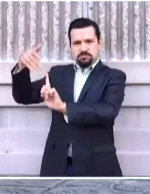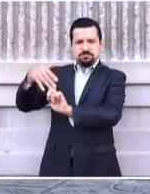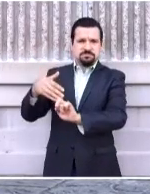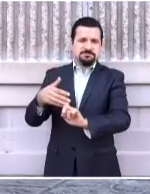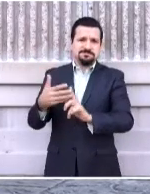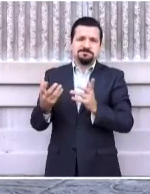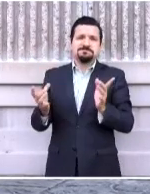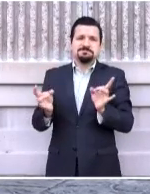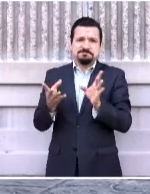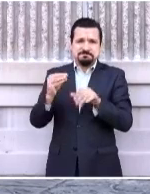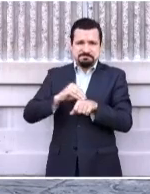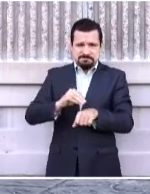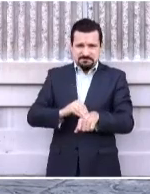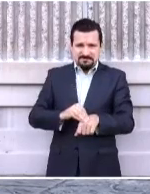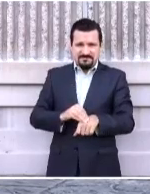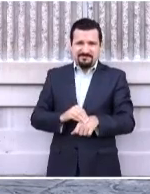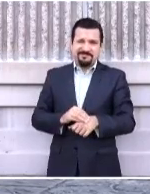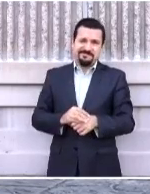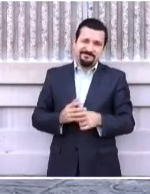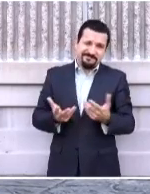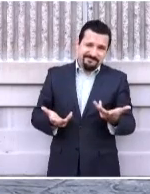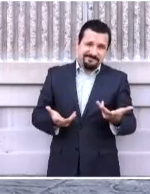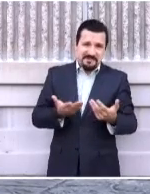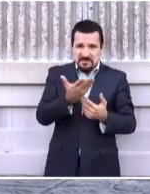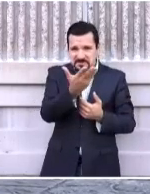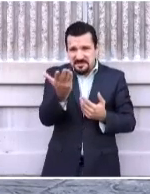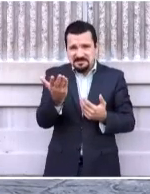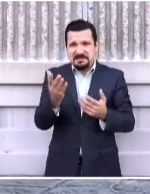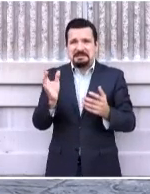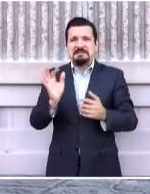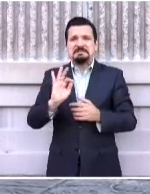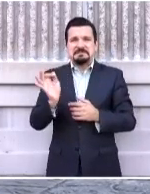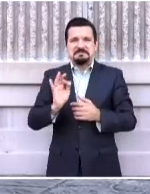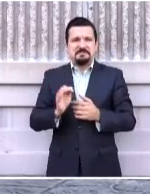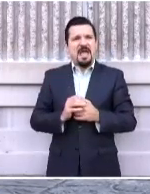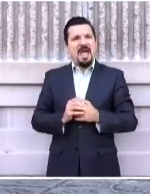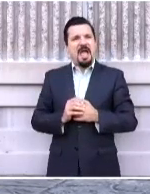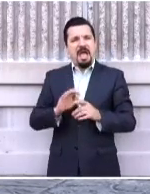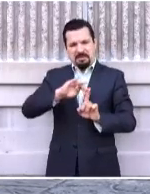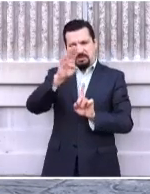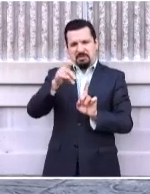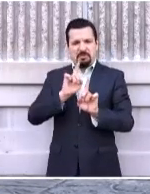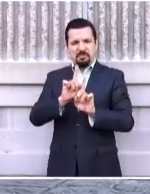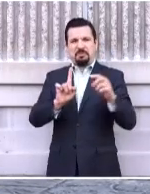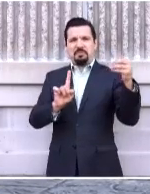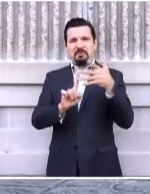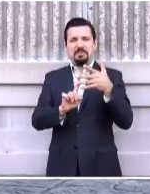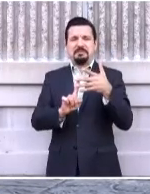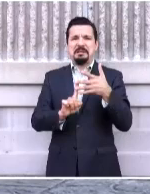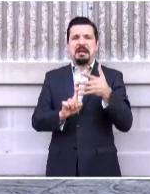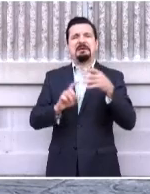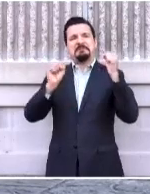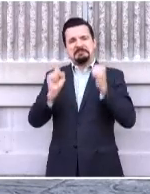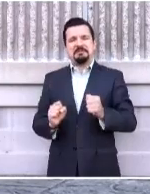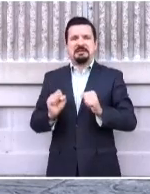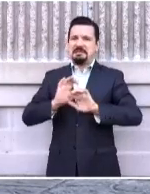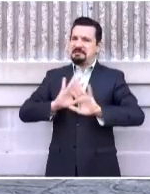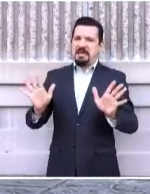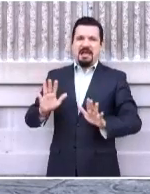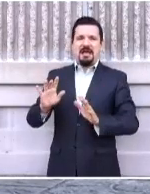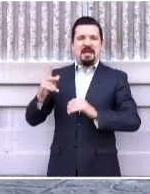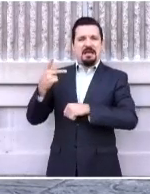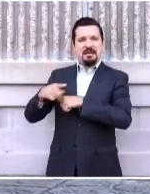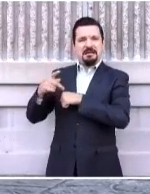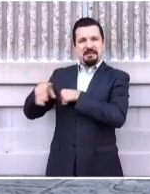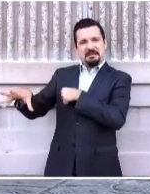a mandar un mensaje de falsa seguridad y probablemente olvidaríamos los mensajes más importantes.